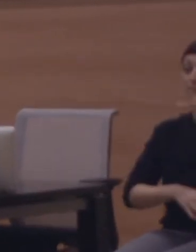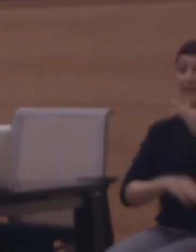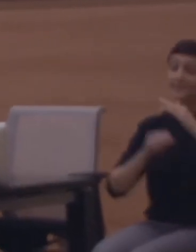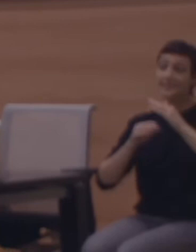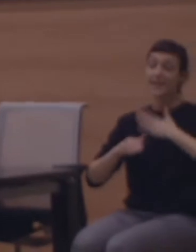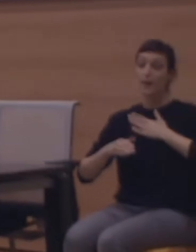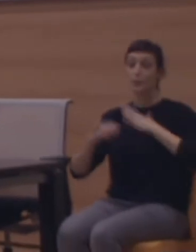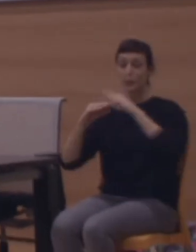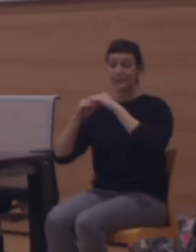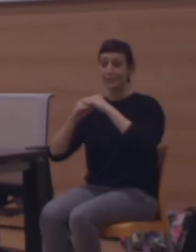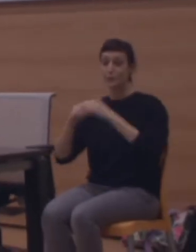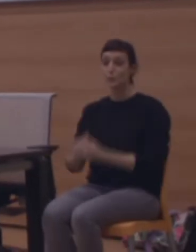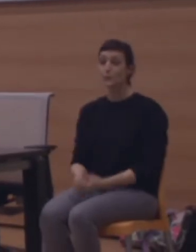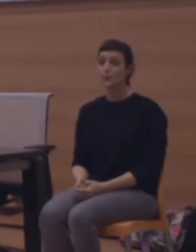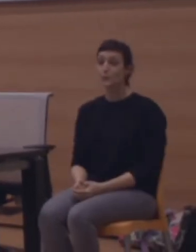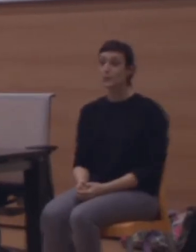Inserso.